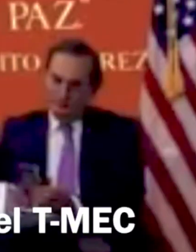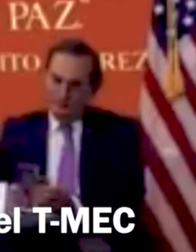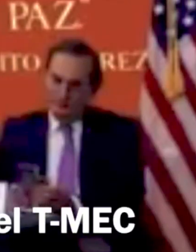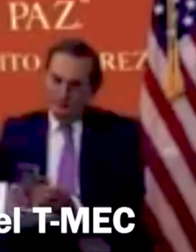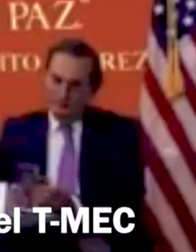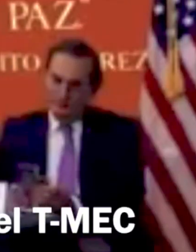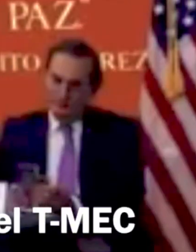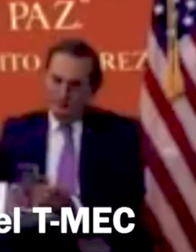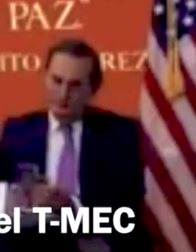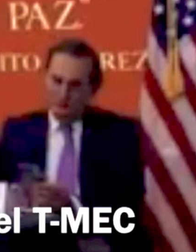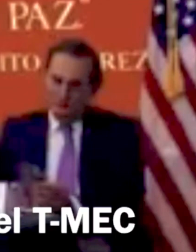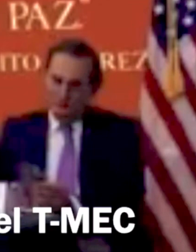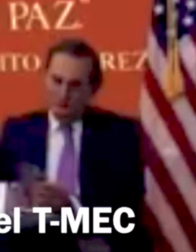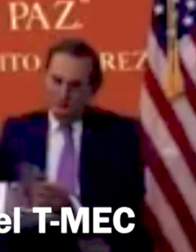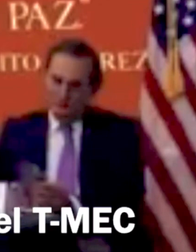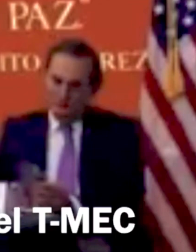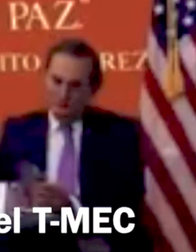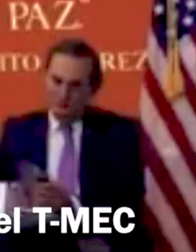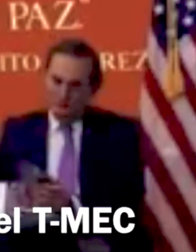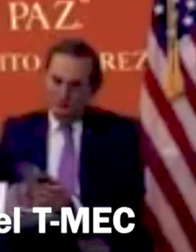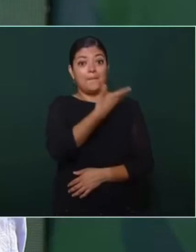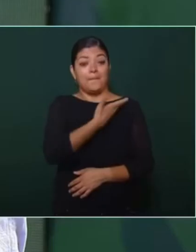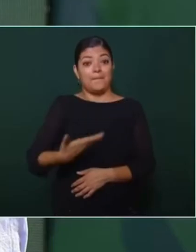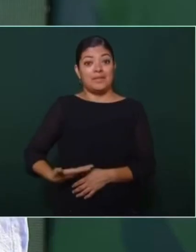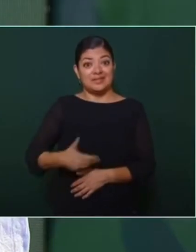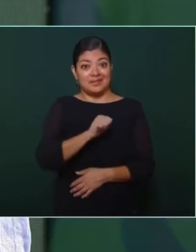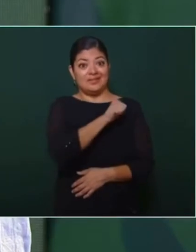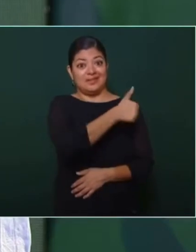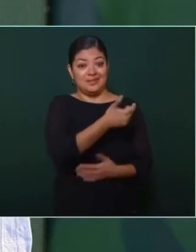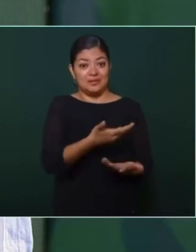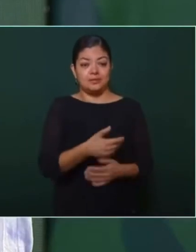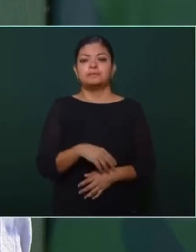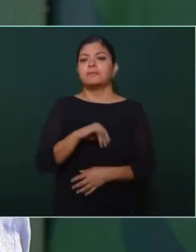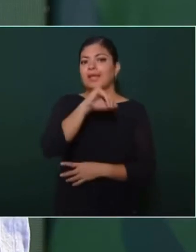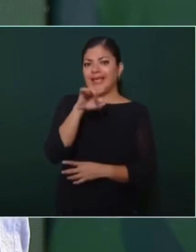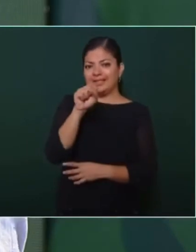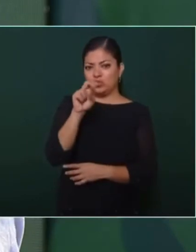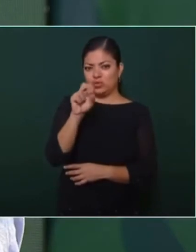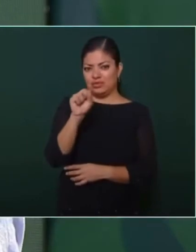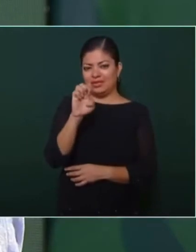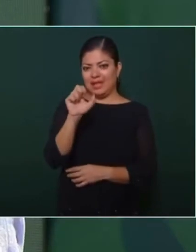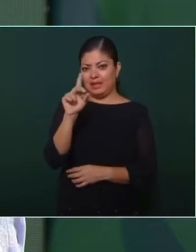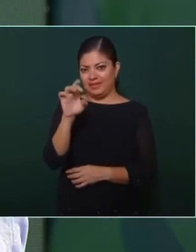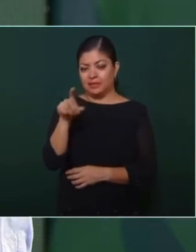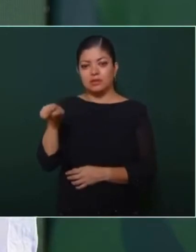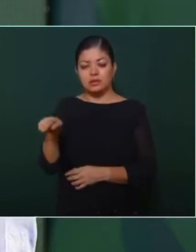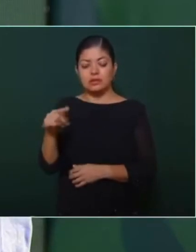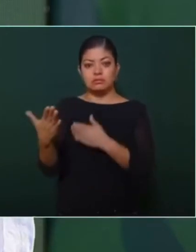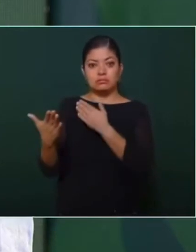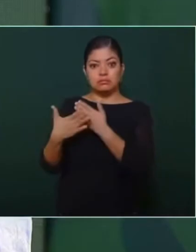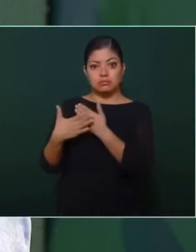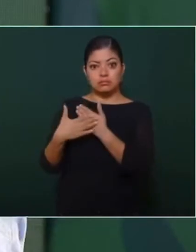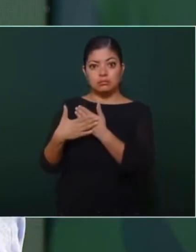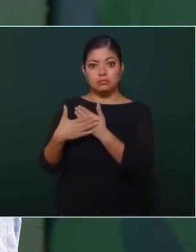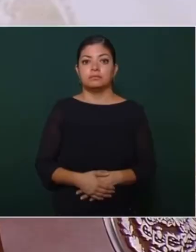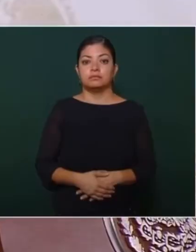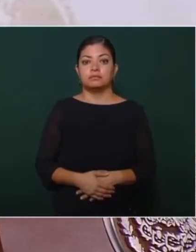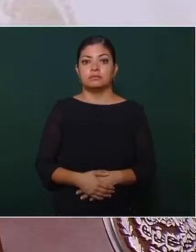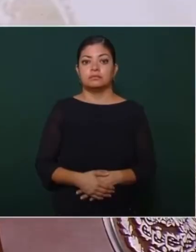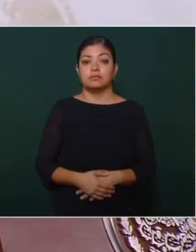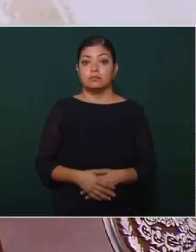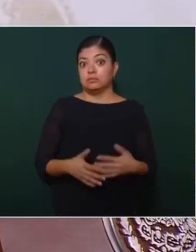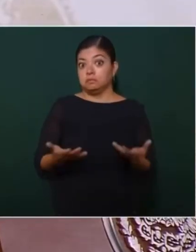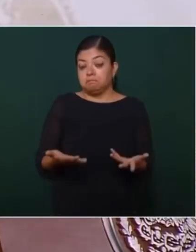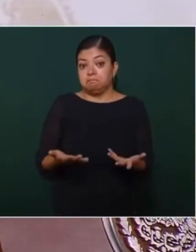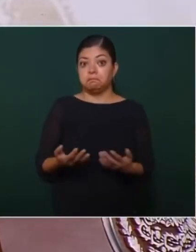no fue en ningún momento un ejercicio de negociar contenido. Cuando Jesús Seade me informa de que hay esta propuesta,